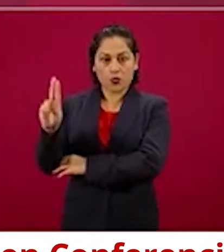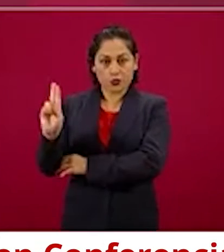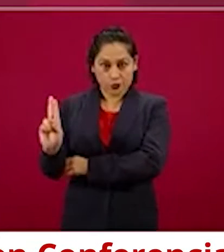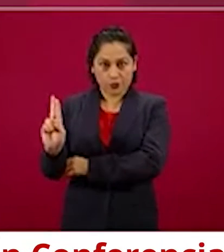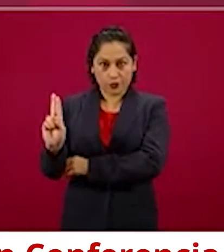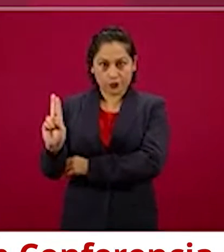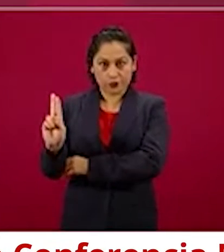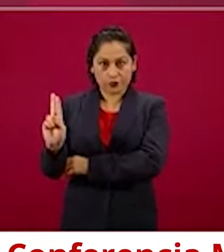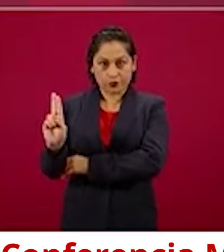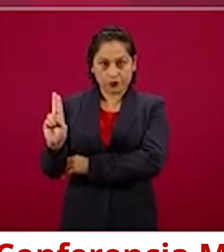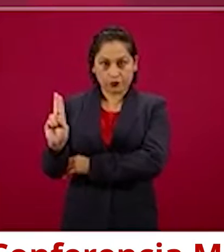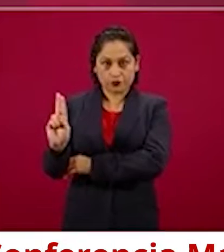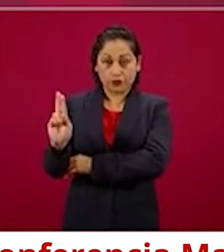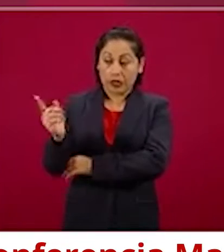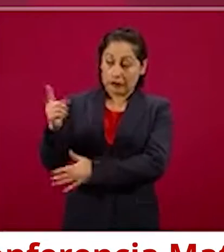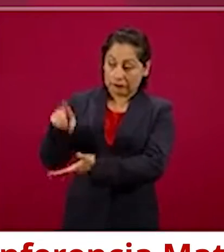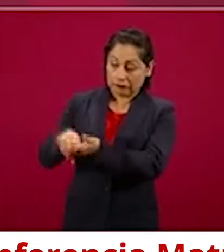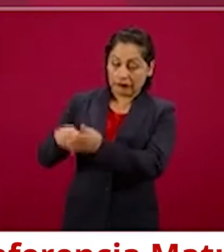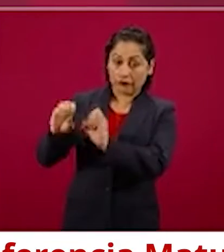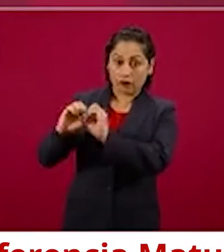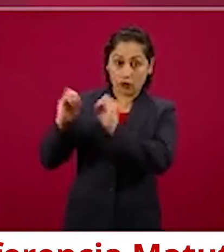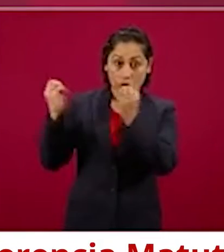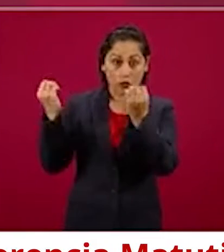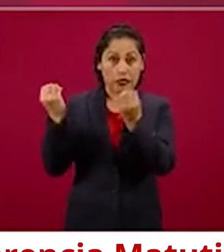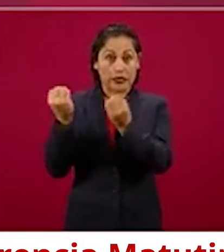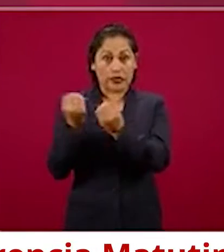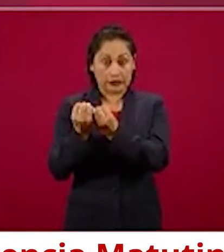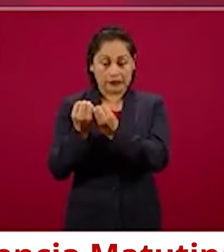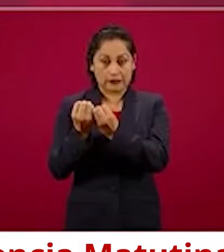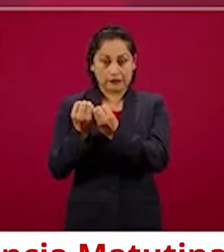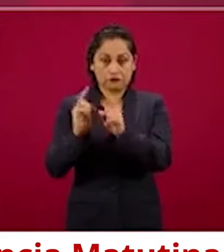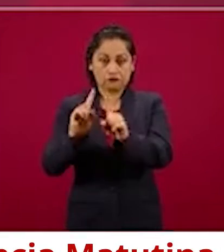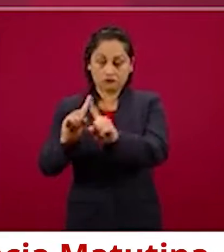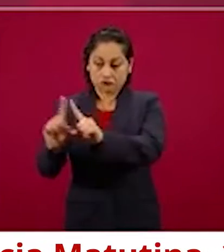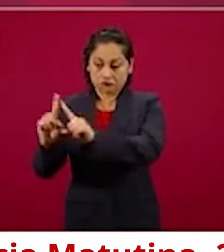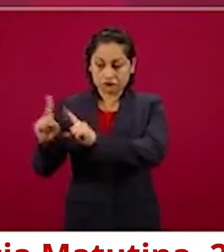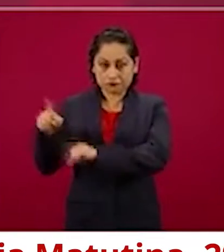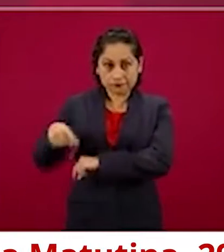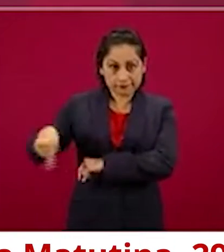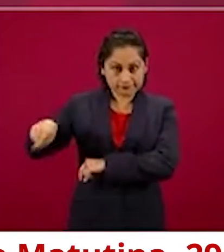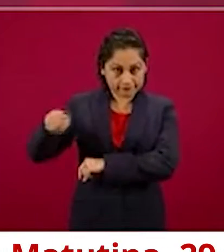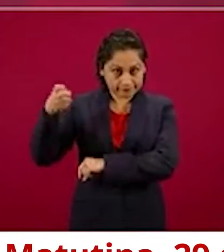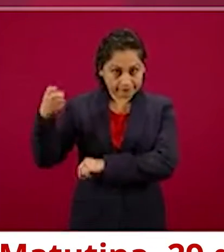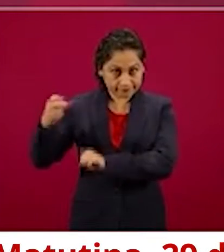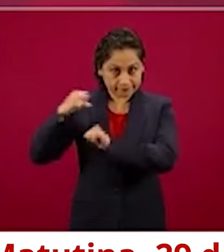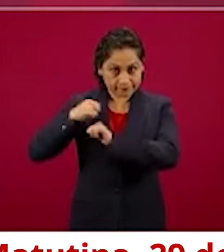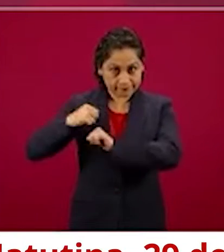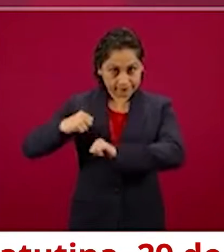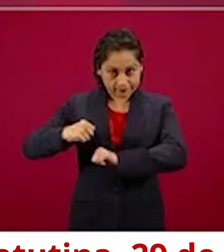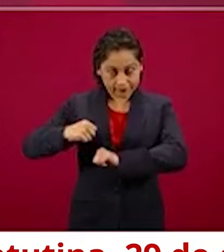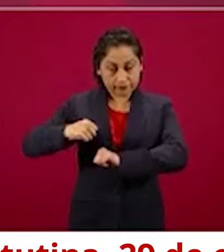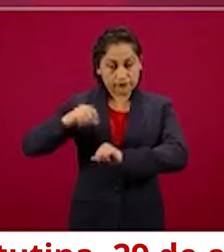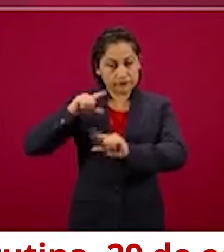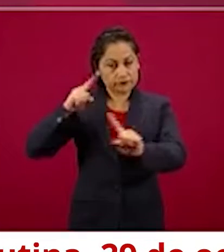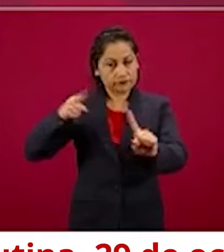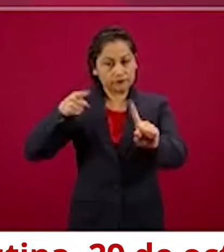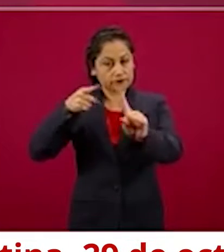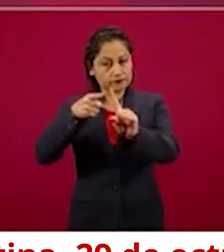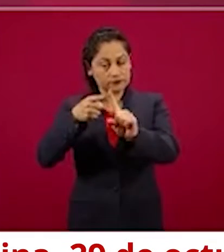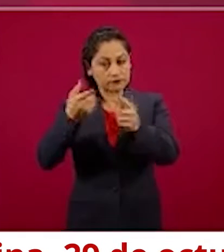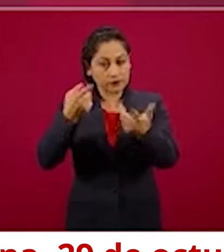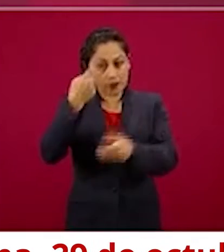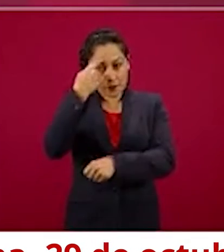con los organismos encargados de Naciones Unidas para la compra de